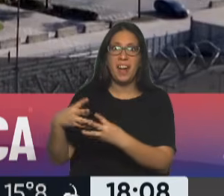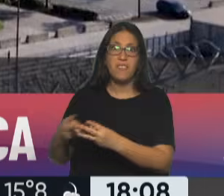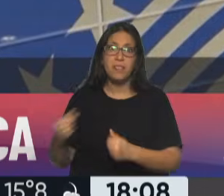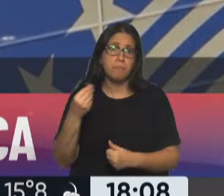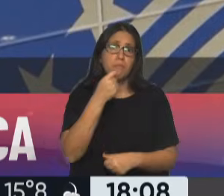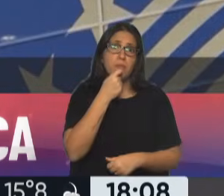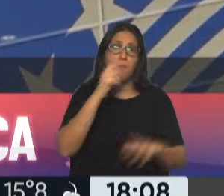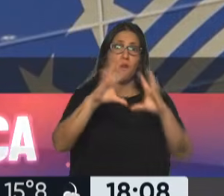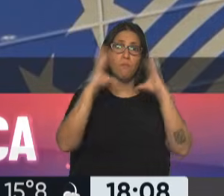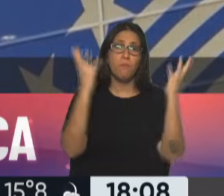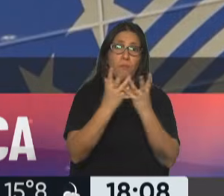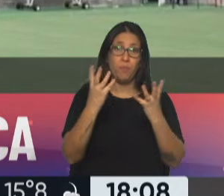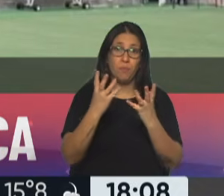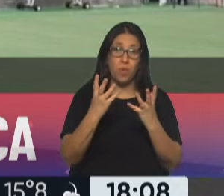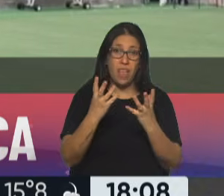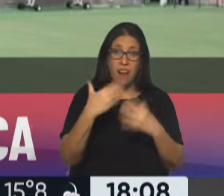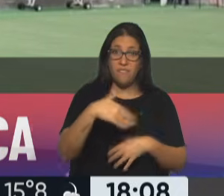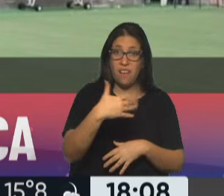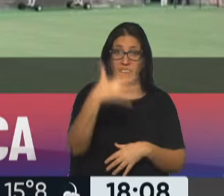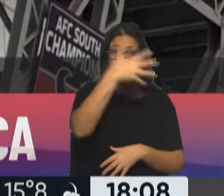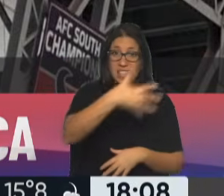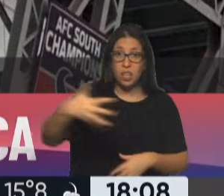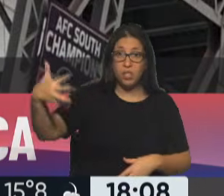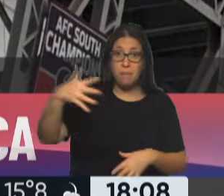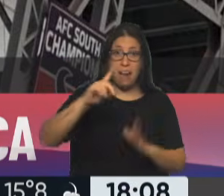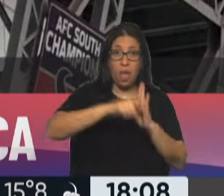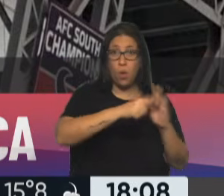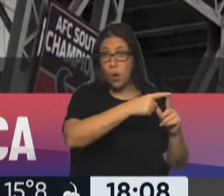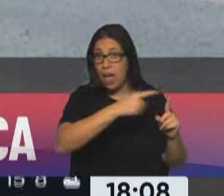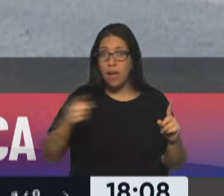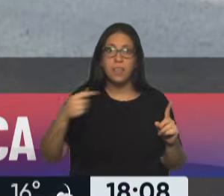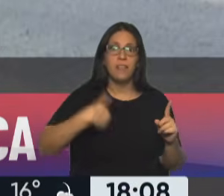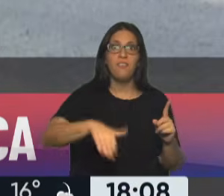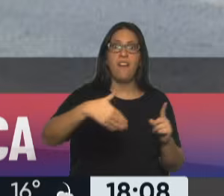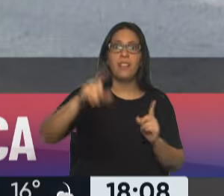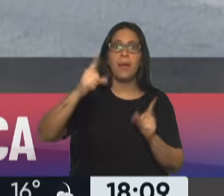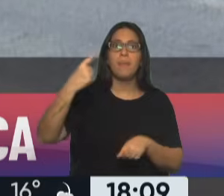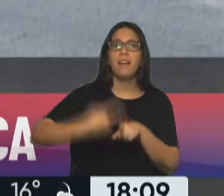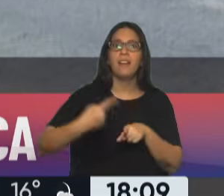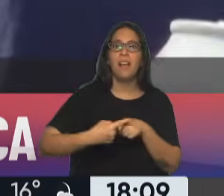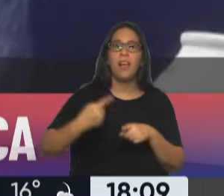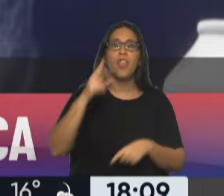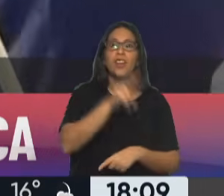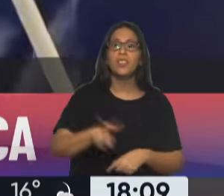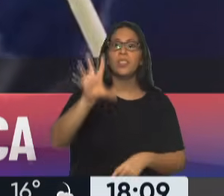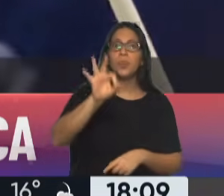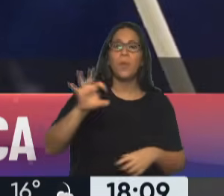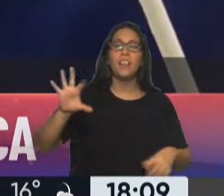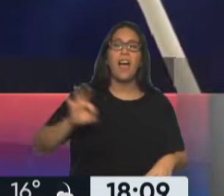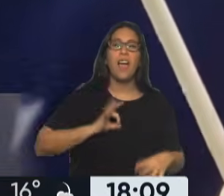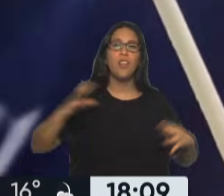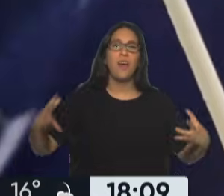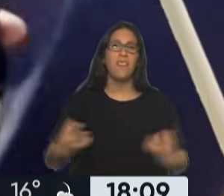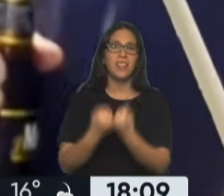de la FIFA en Estados Unidos, que durará 5 semanas, y las cercanas celebraciones por los 250 años de la